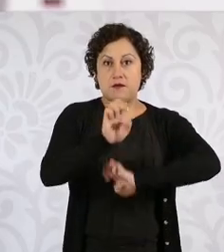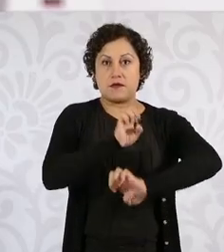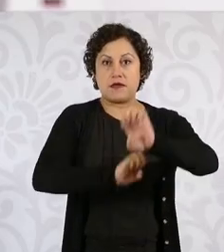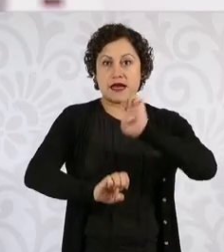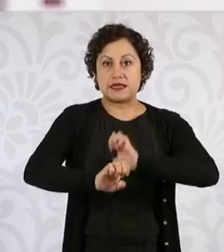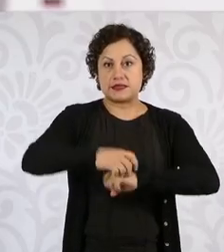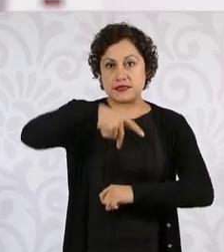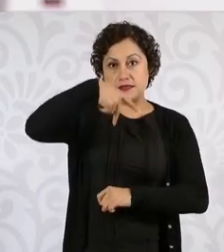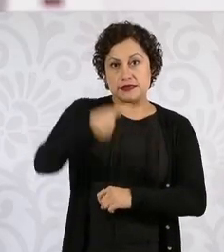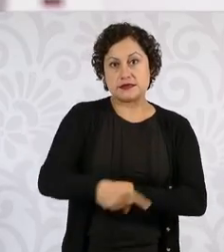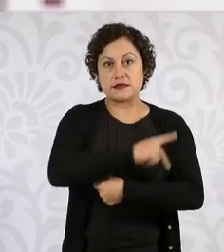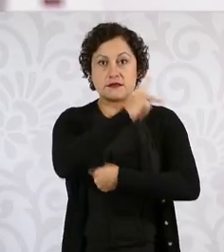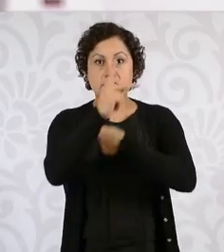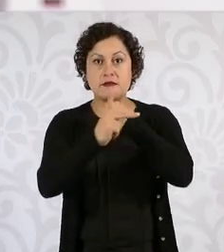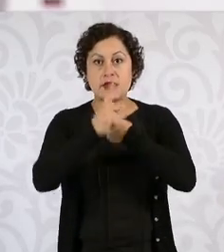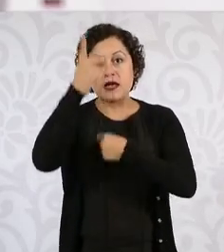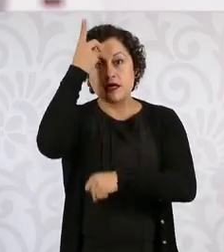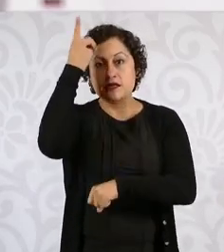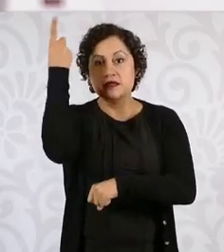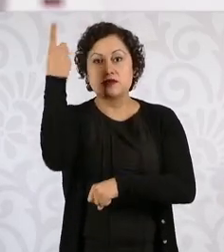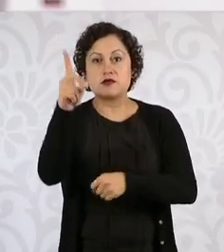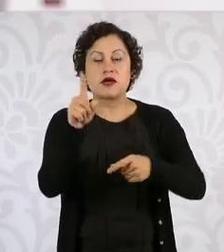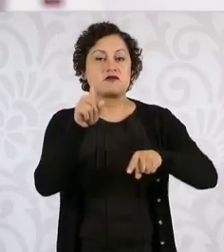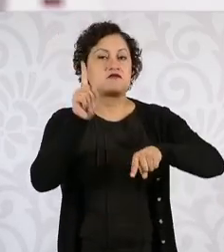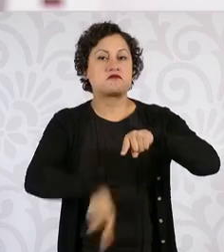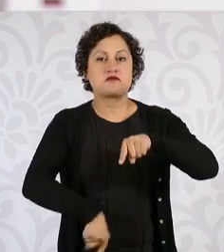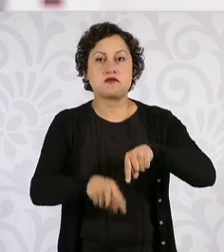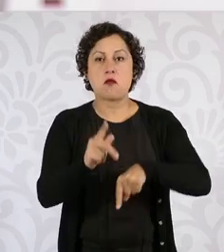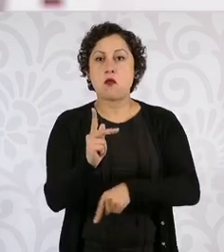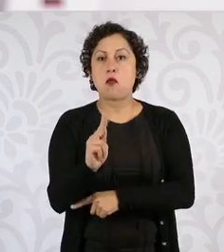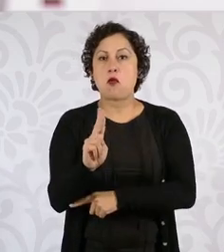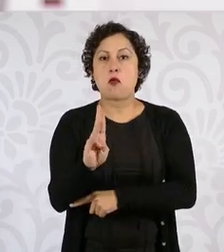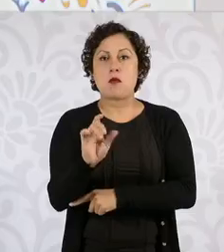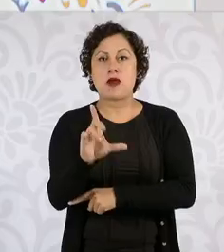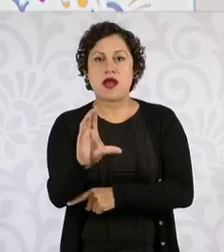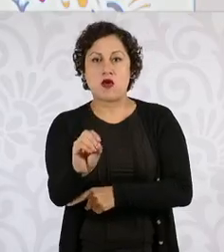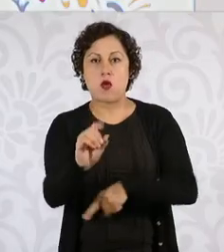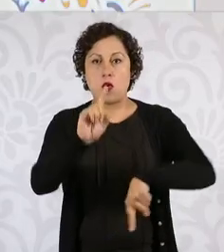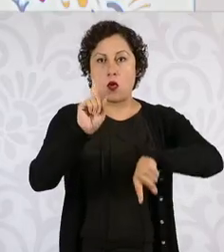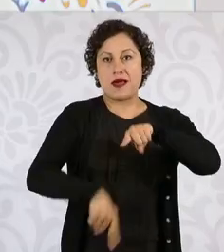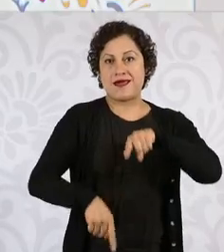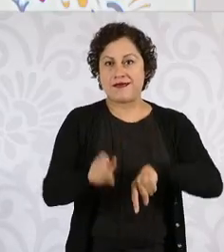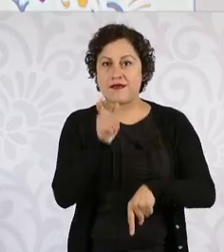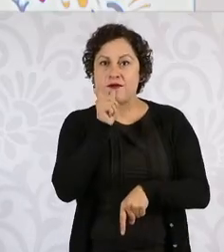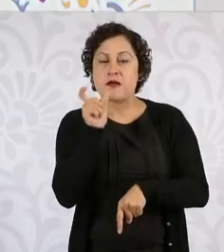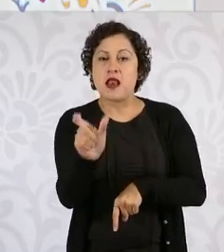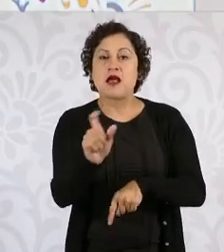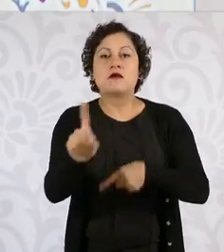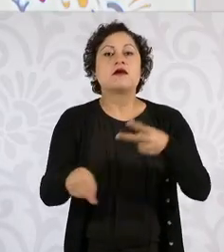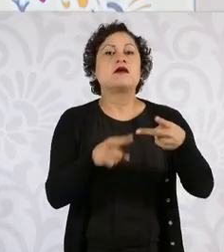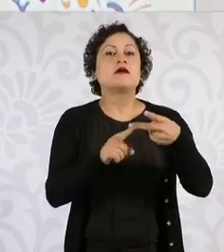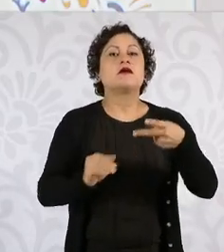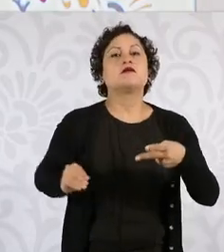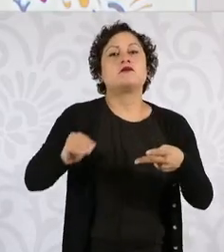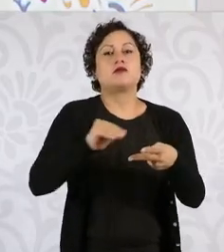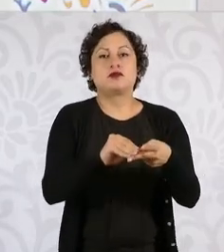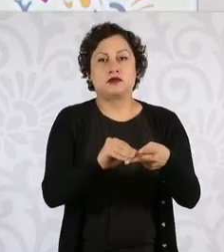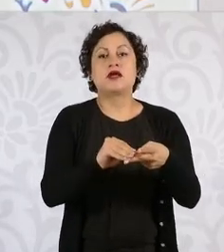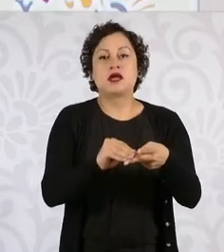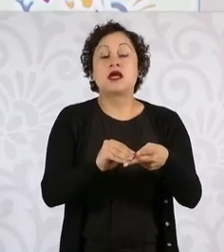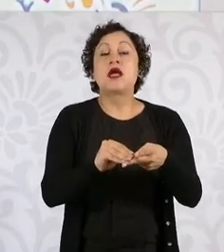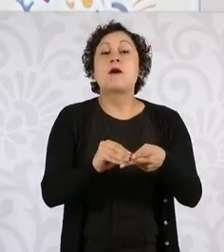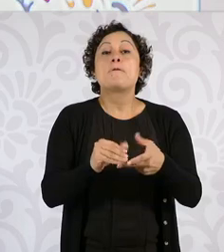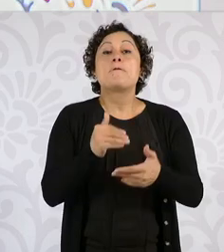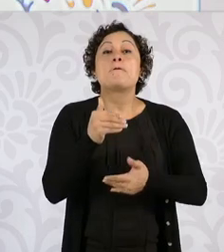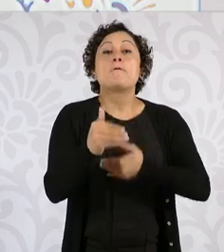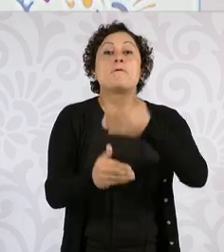públicas, empresas productivas del Estado. No quiere decir que no queramos que sean productivas. Por supuesto que